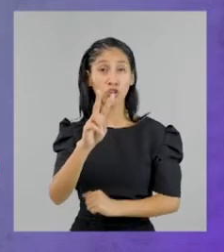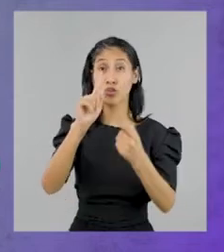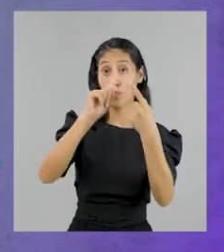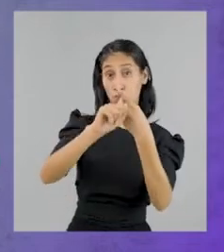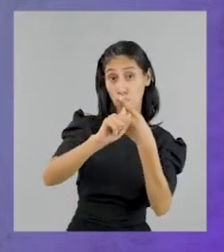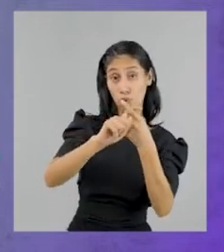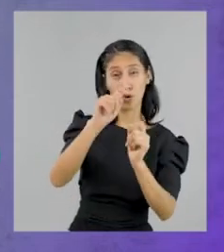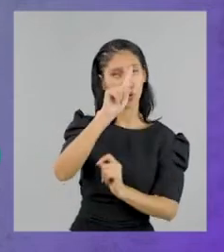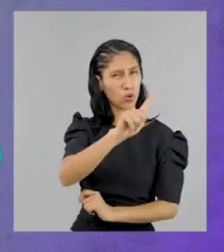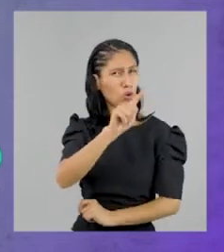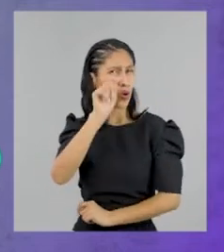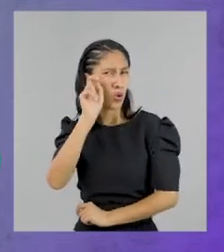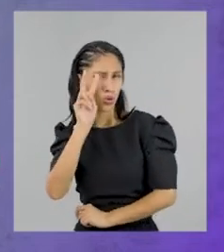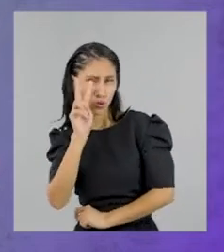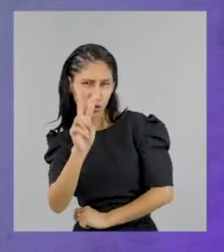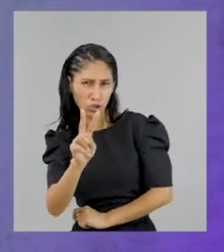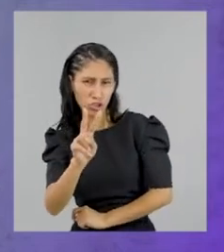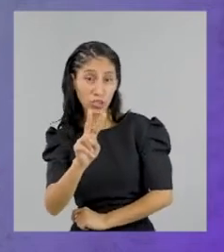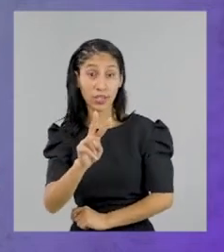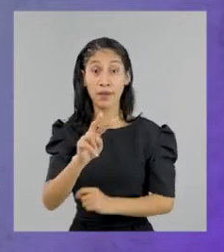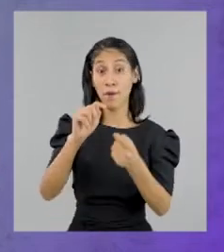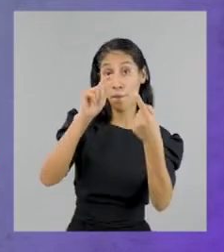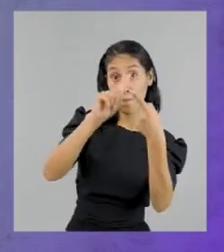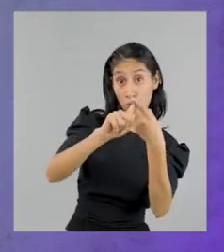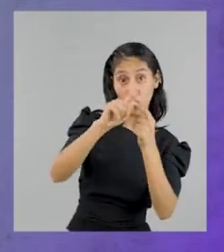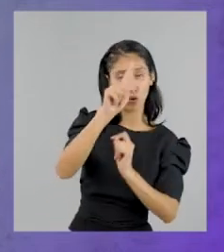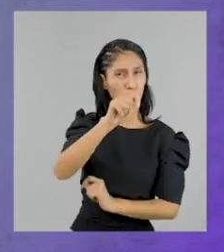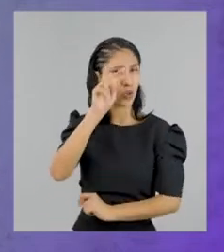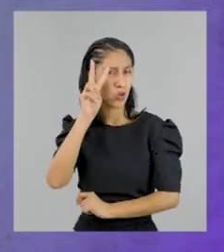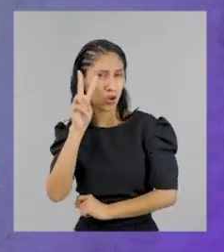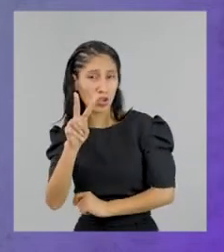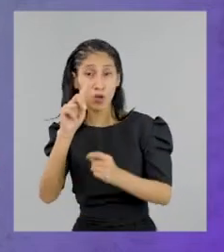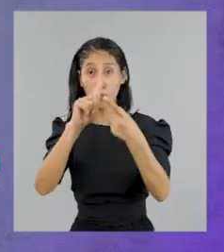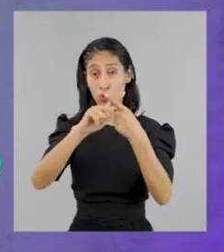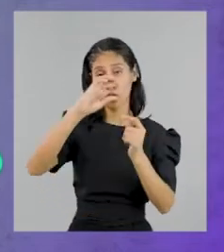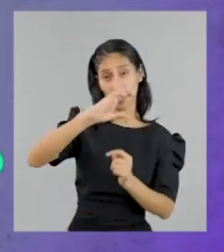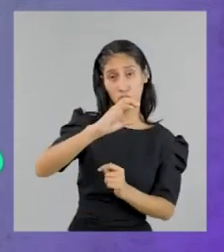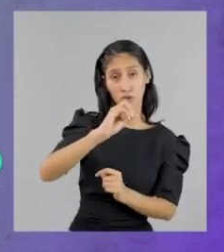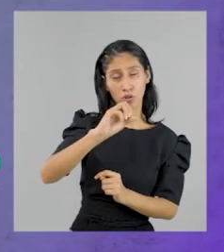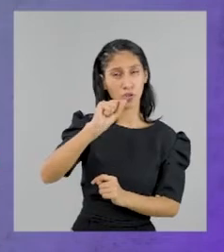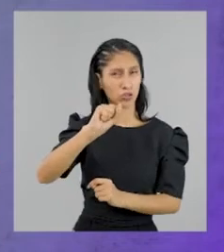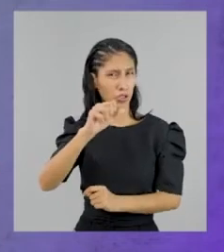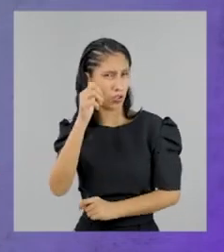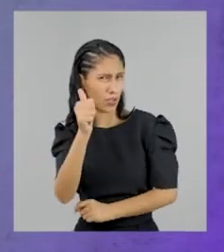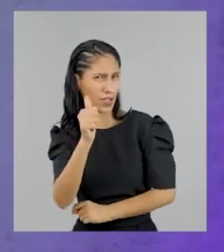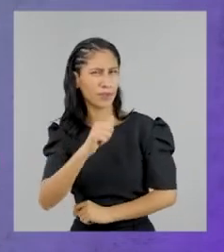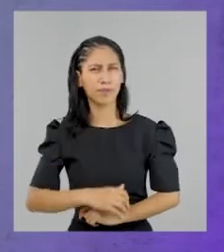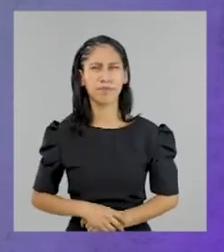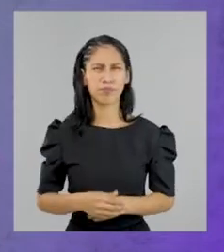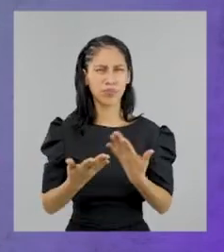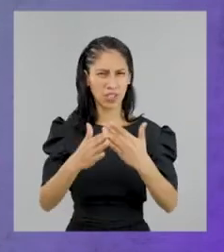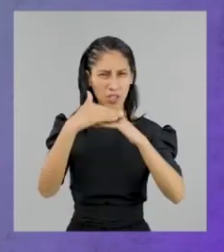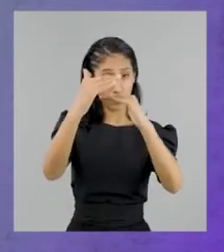cuadrado menos 2 multiplicado por 12 por coseno de